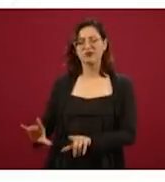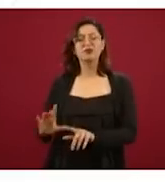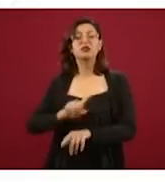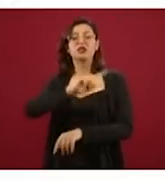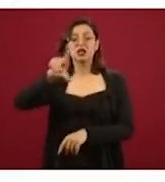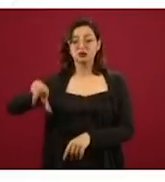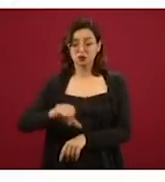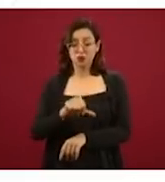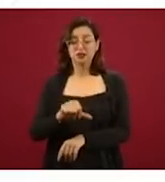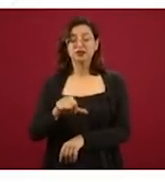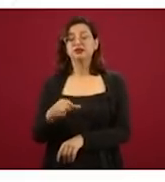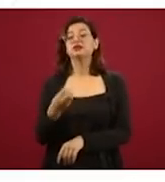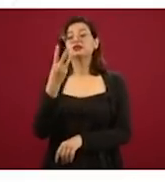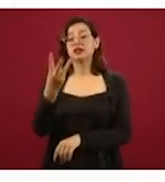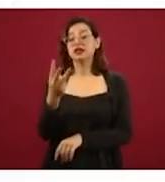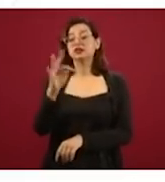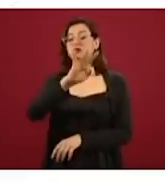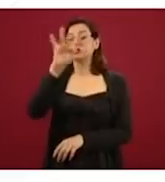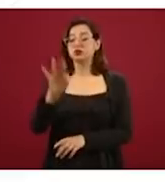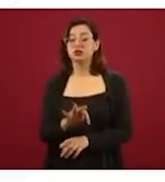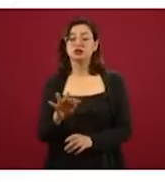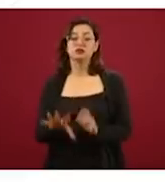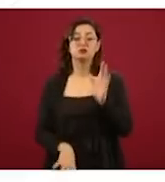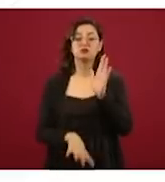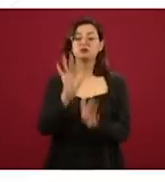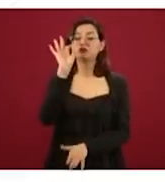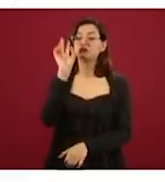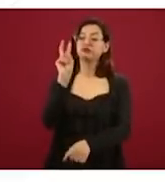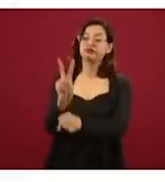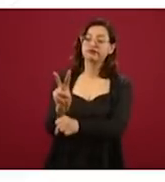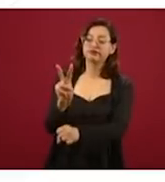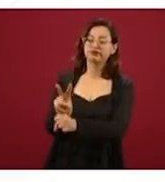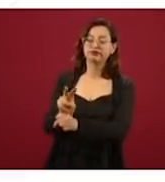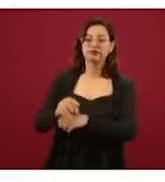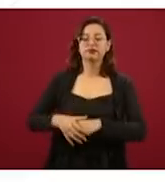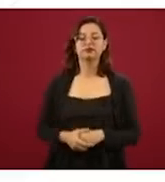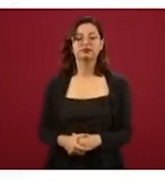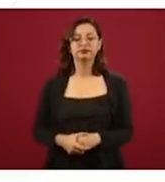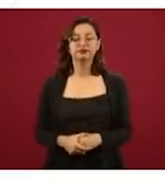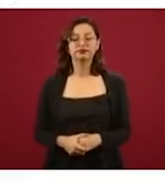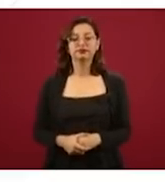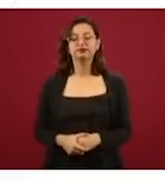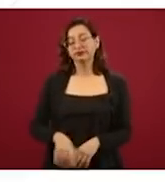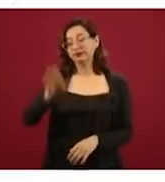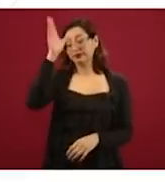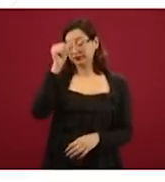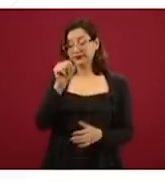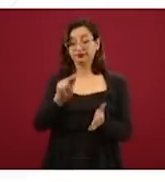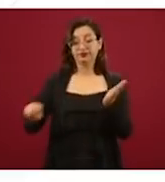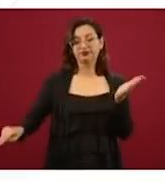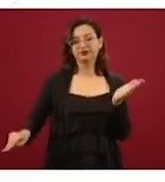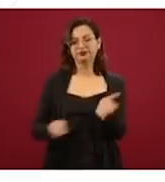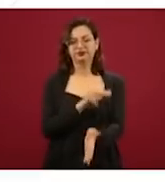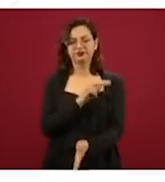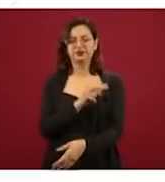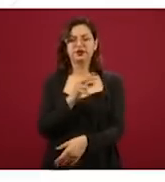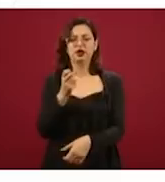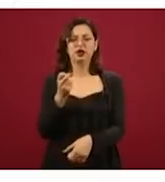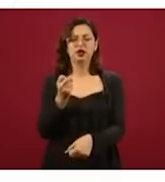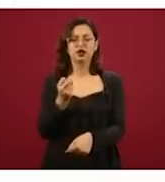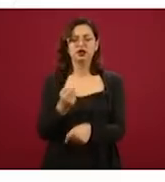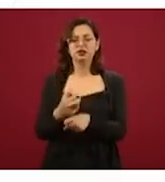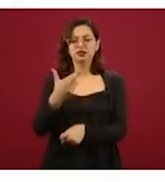será verificado de acuerdo a una muestra aleatoria. Estamos firmando este convenio con la Secretaría